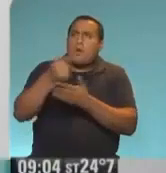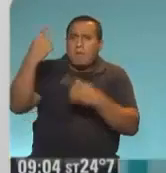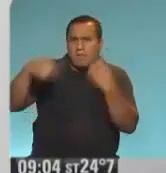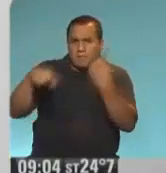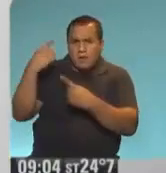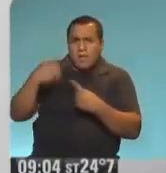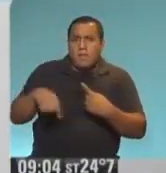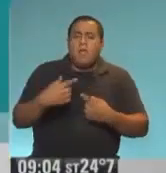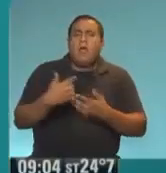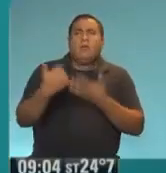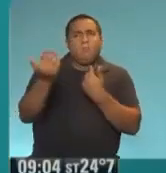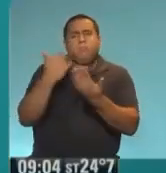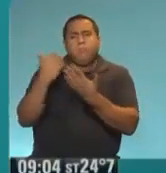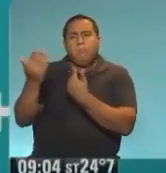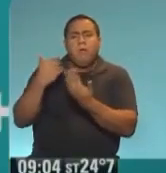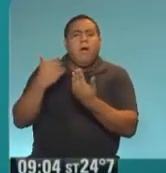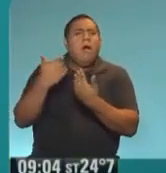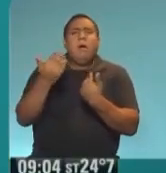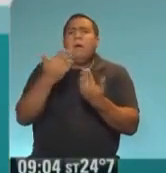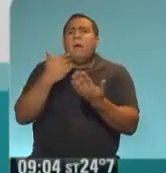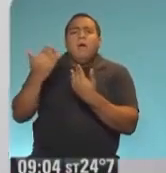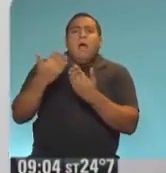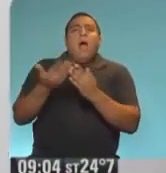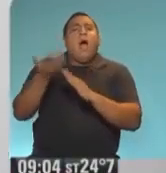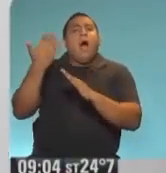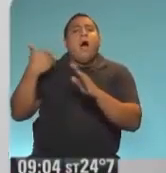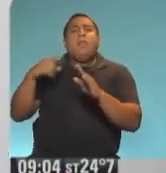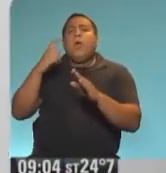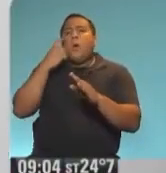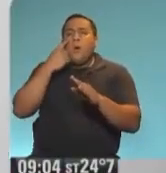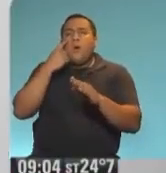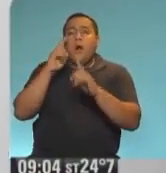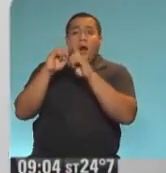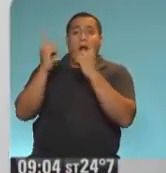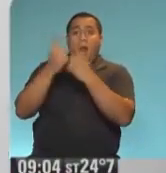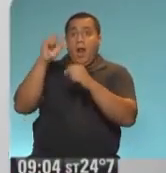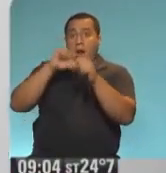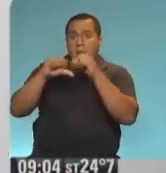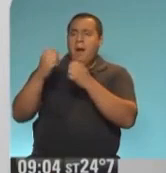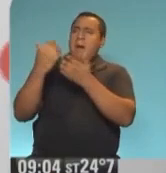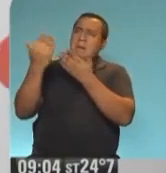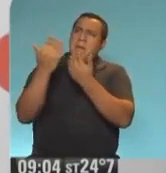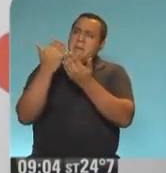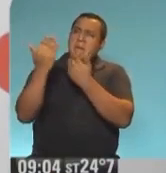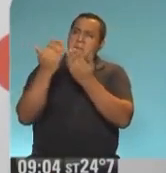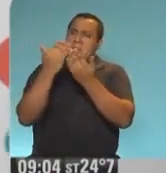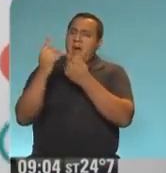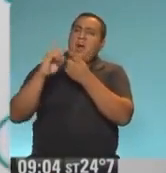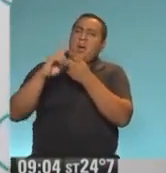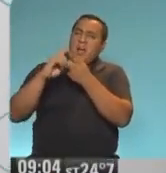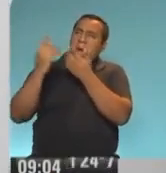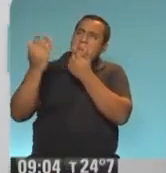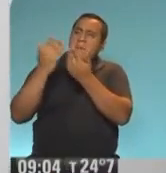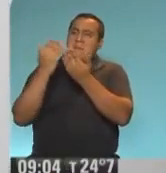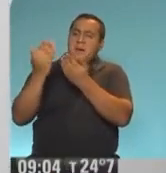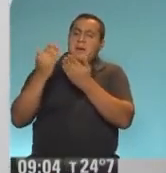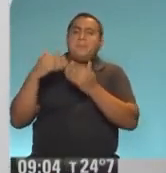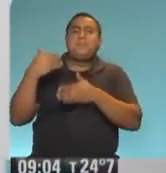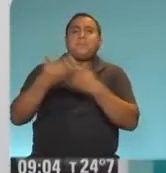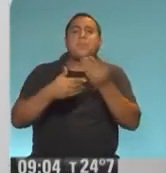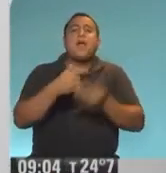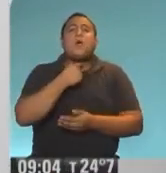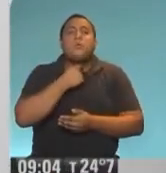Las conversaciones nosotros empezamos, mire, en junio con algunos de los laboratorios y seguimos en julio, en